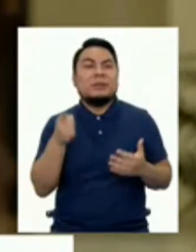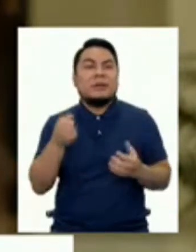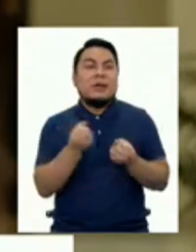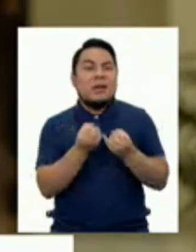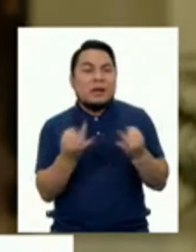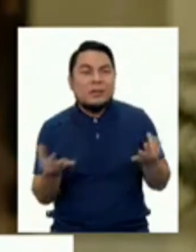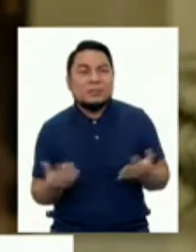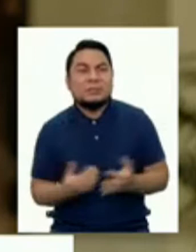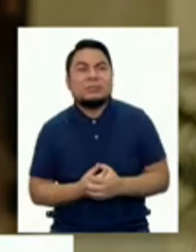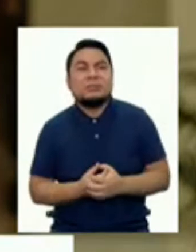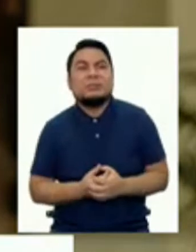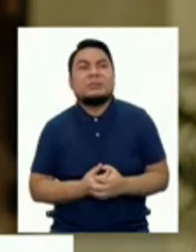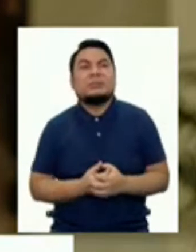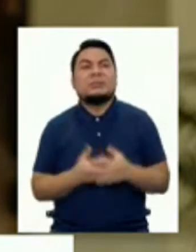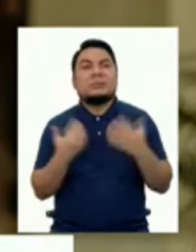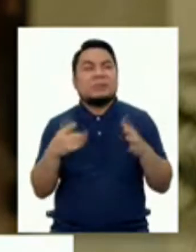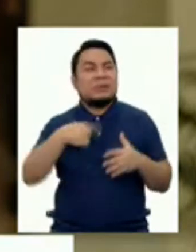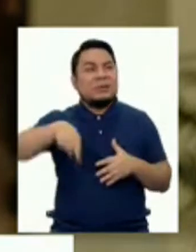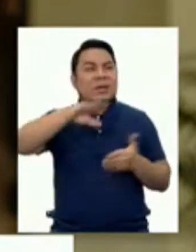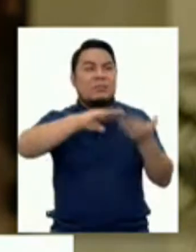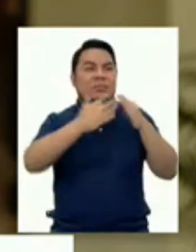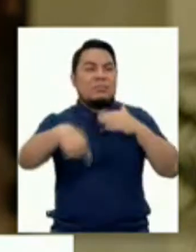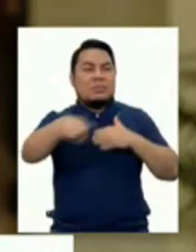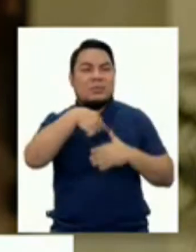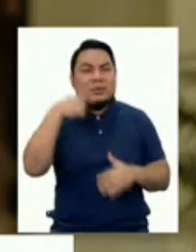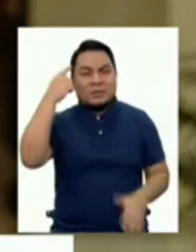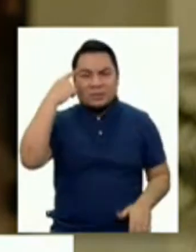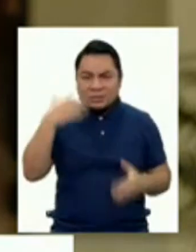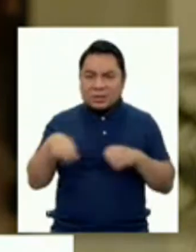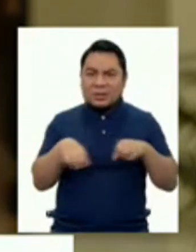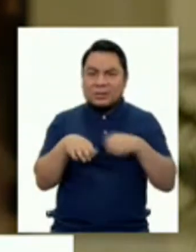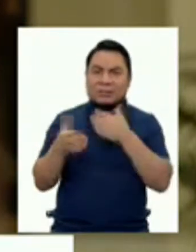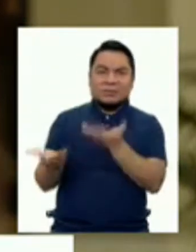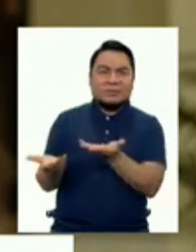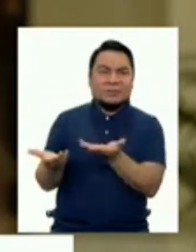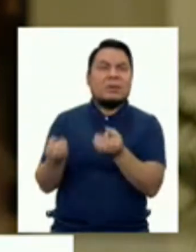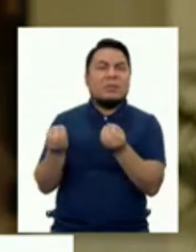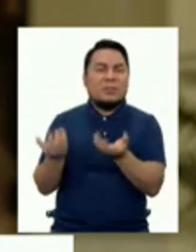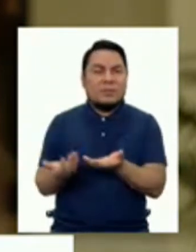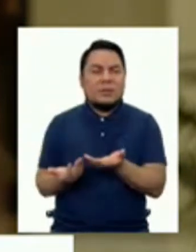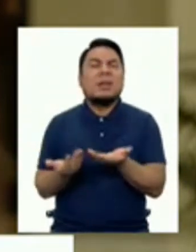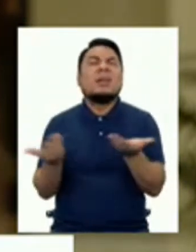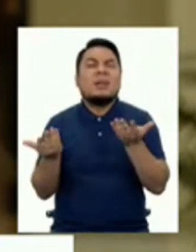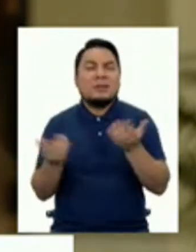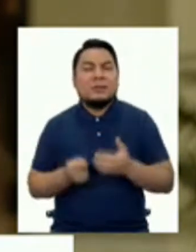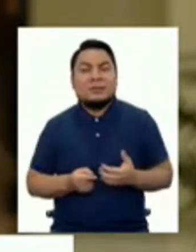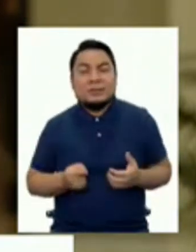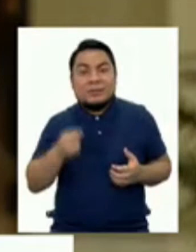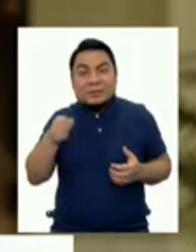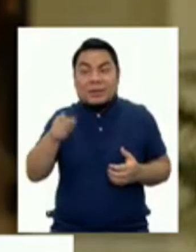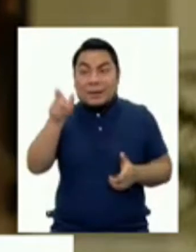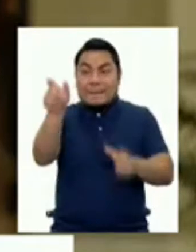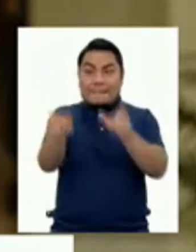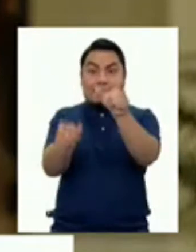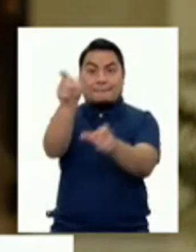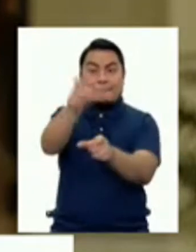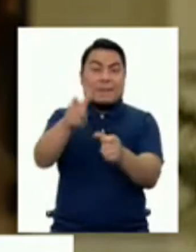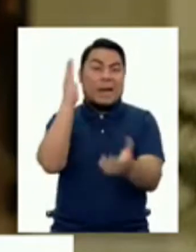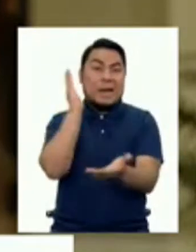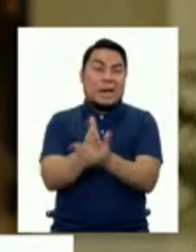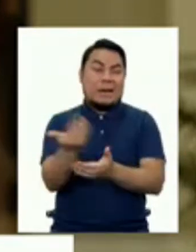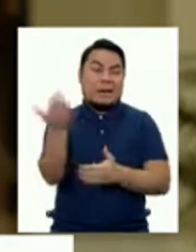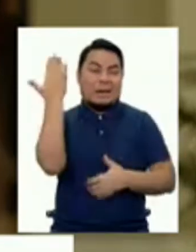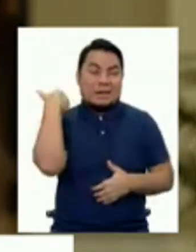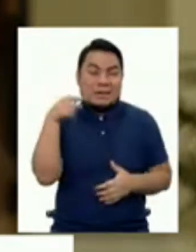que ya la población lo toma como un hecho, y es que los sentenciados en primera